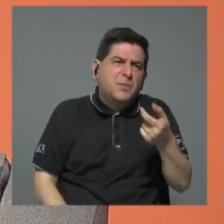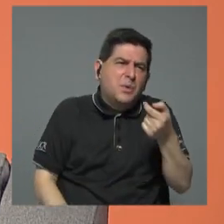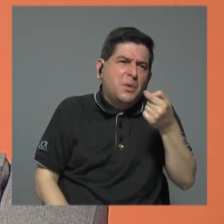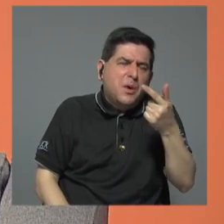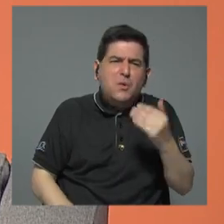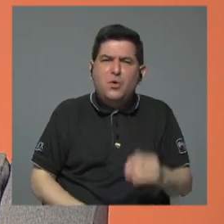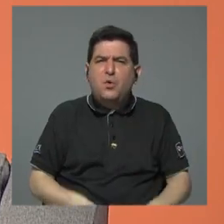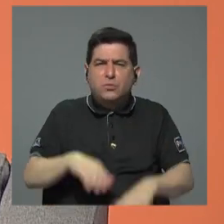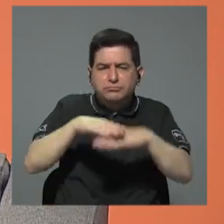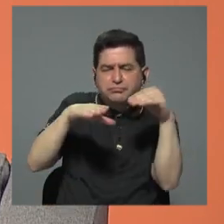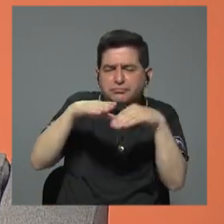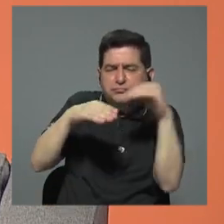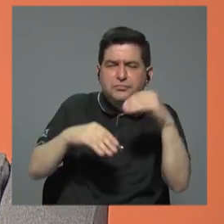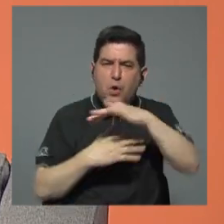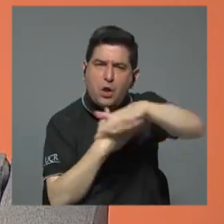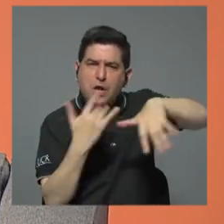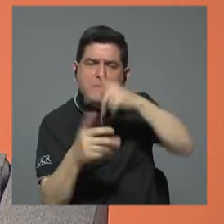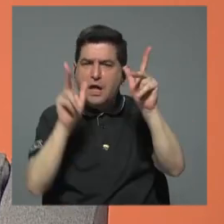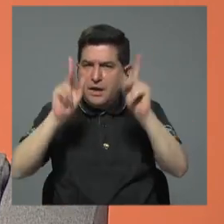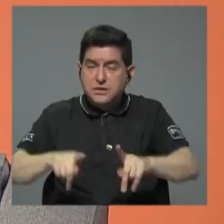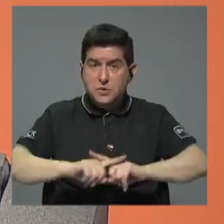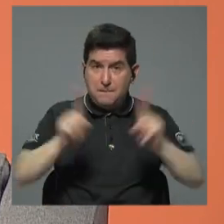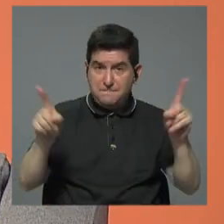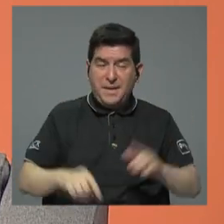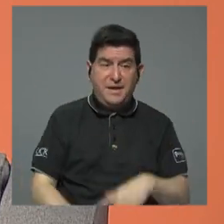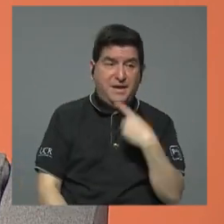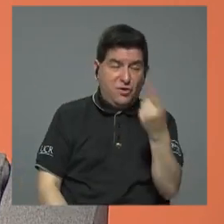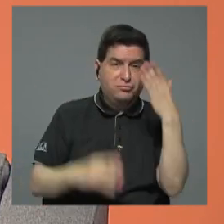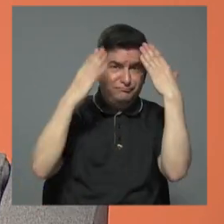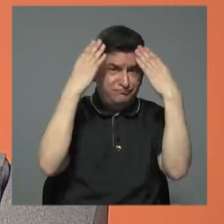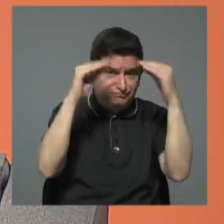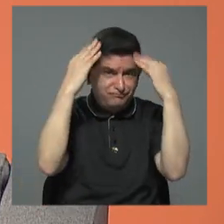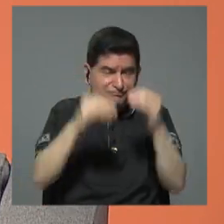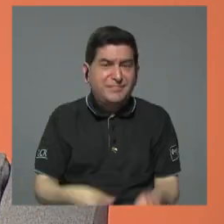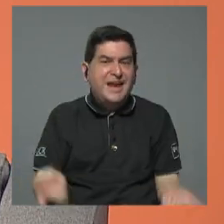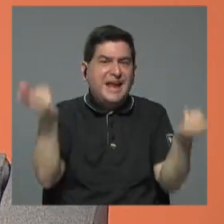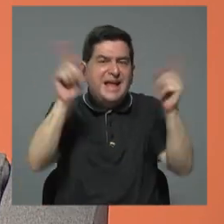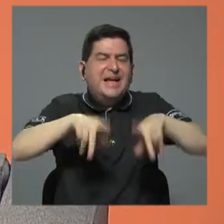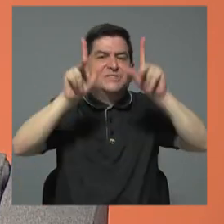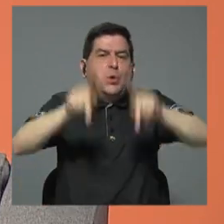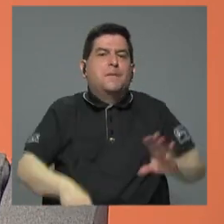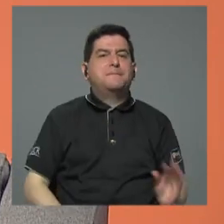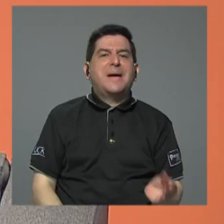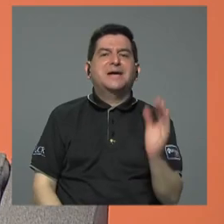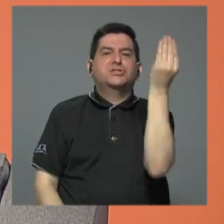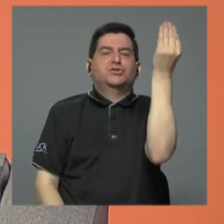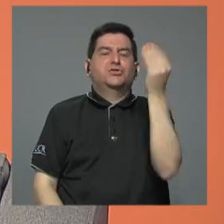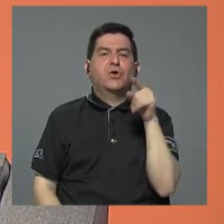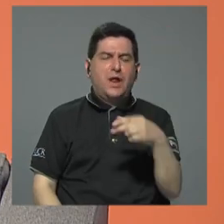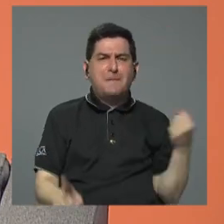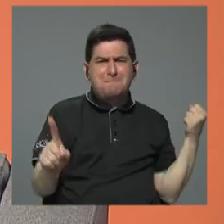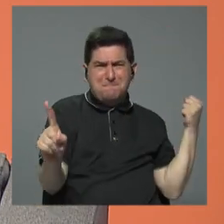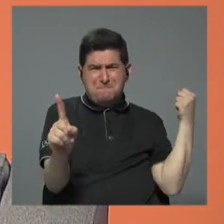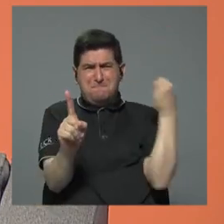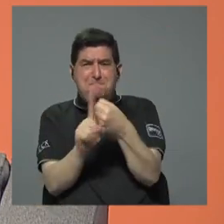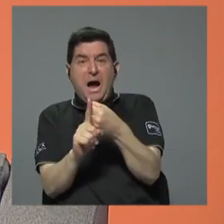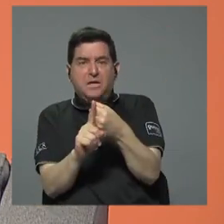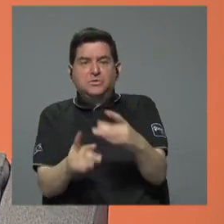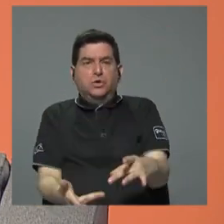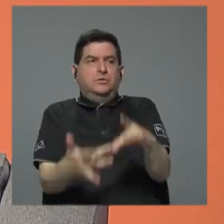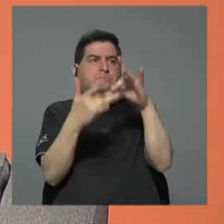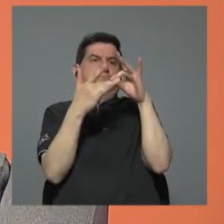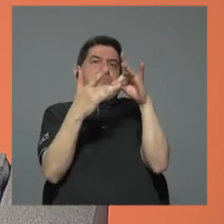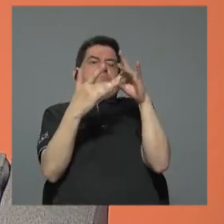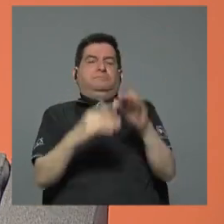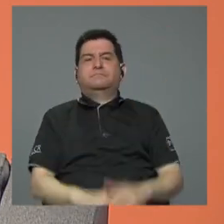teniendo más interacción con las personas, pero como plantea el reportaje, en el caso de las personas jóvenes esto les ha impactado singularmente